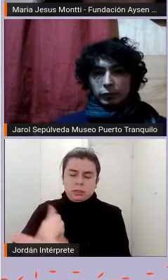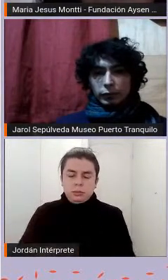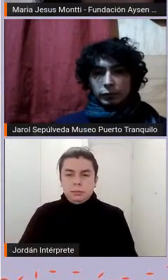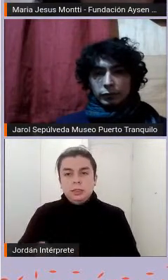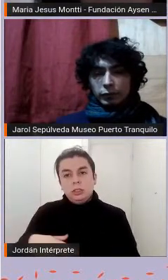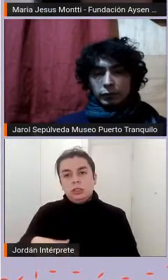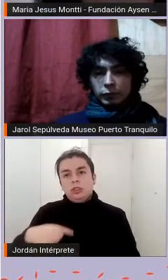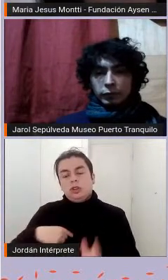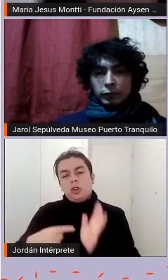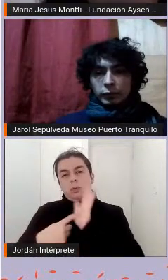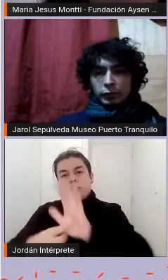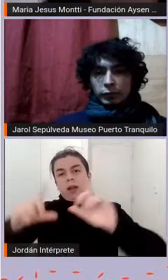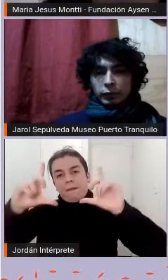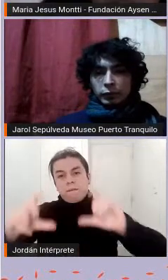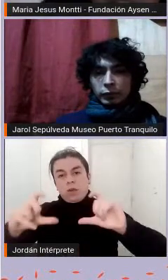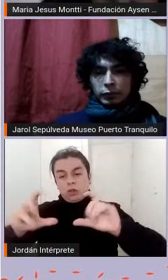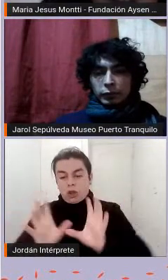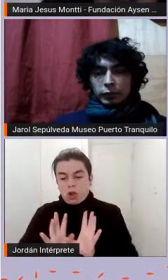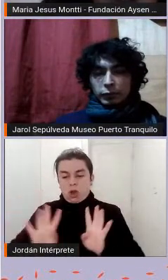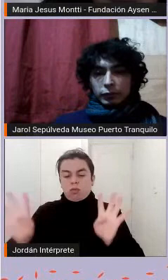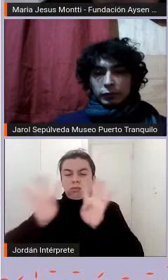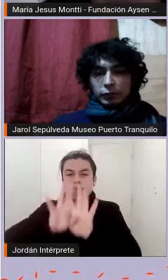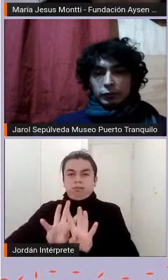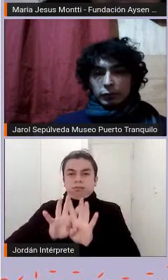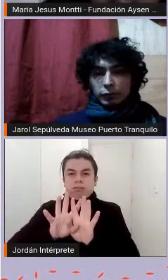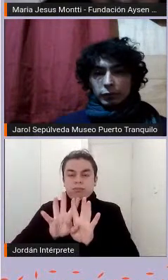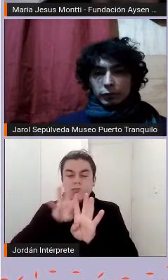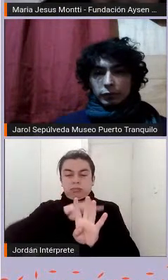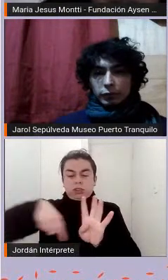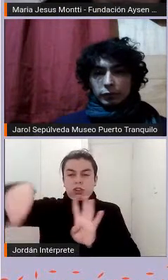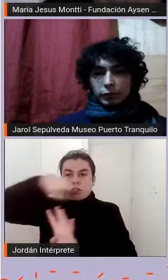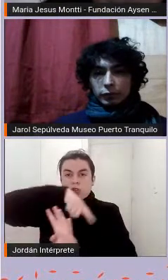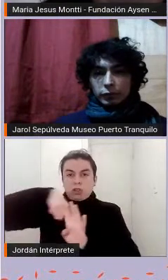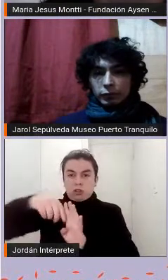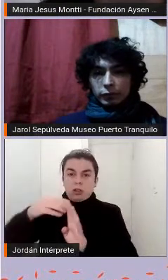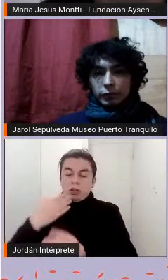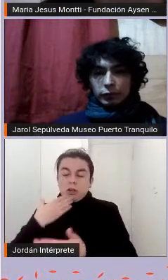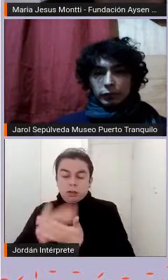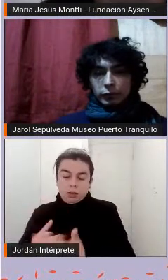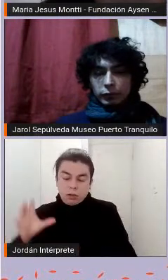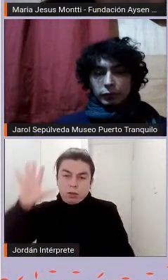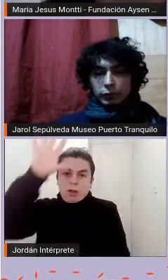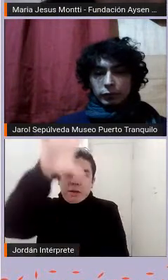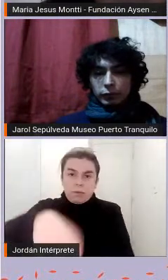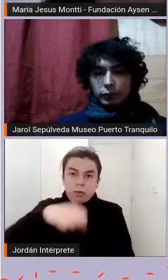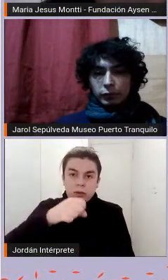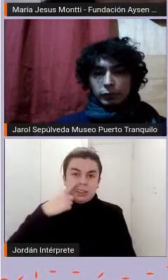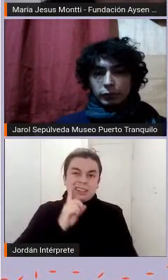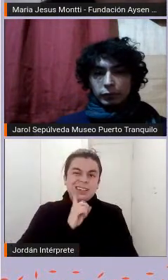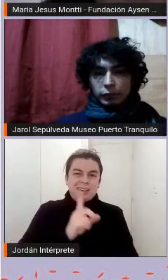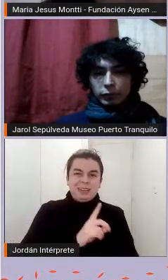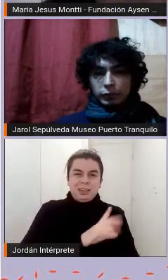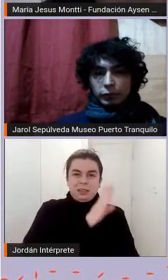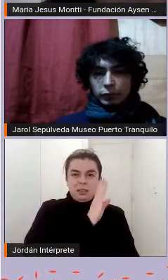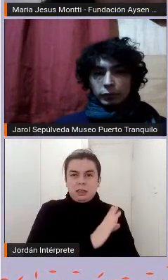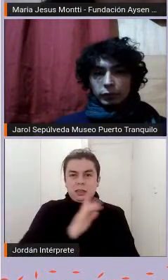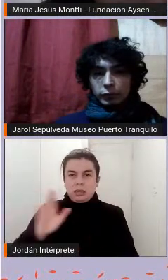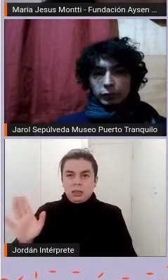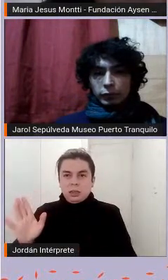es el equipo en el fondo que estuvo en la expedición, de izquierda a derecha, Jacqueline